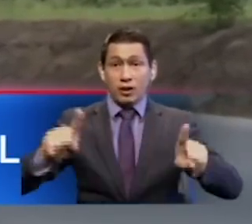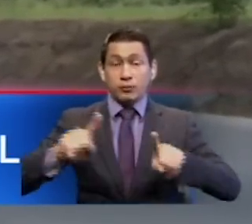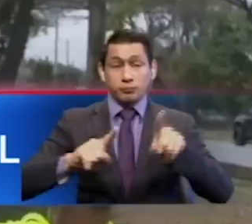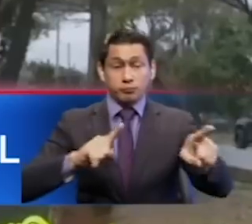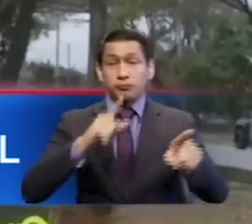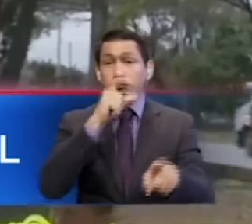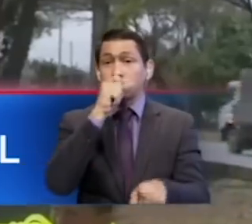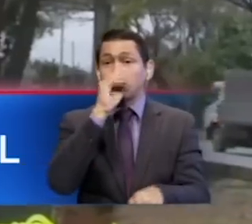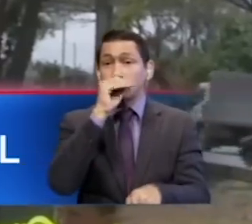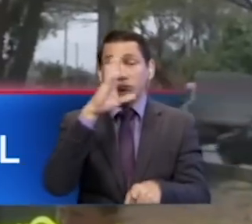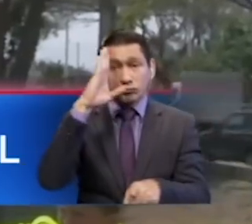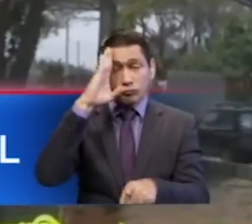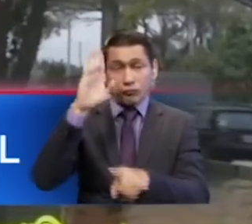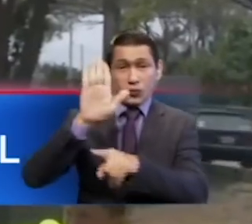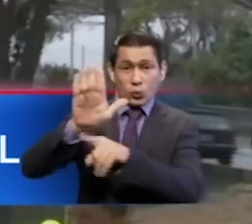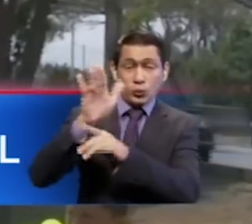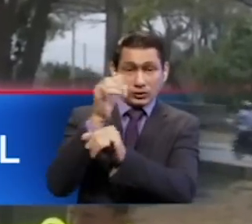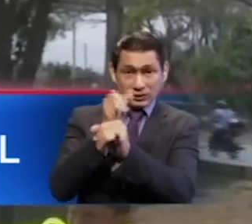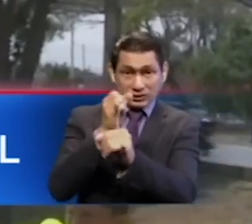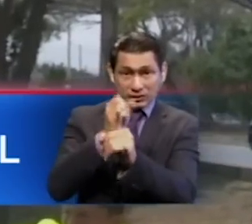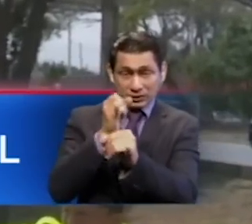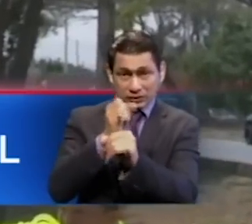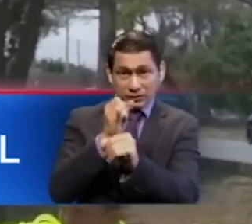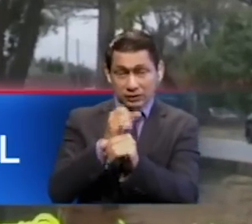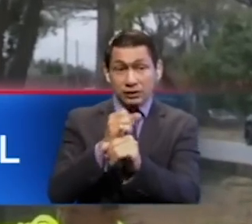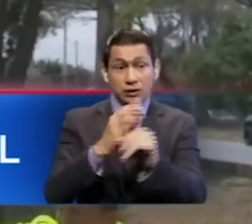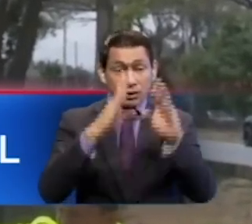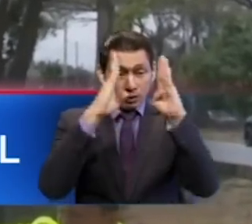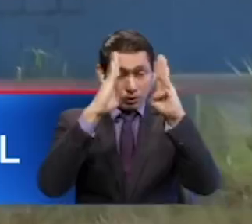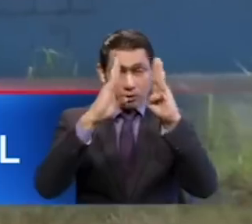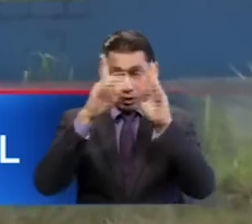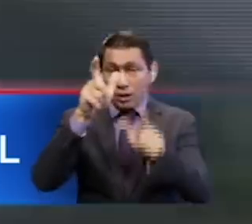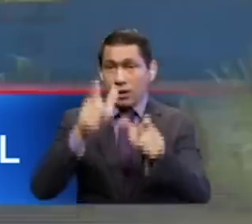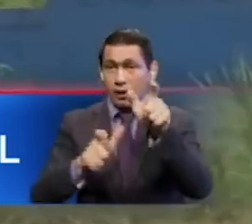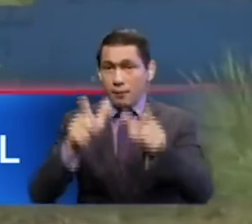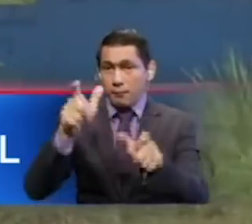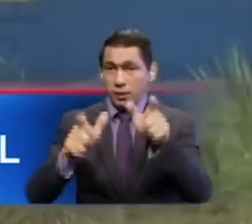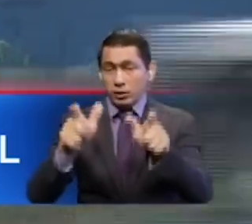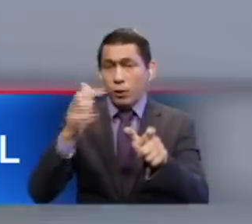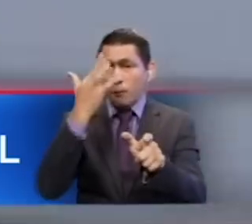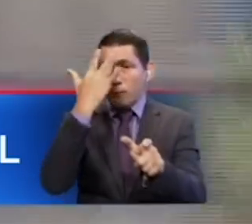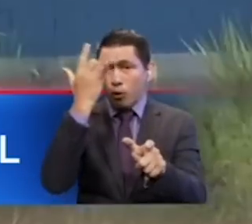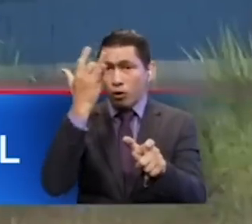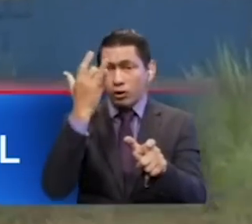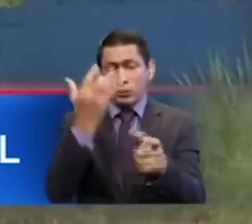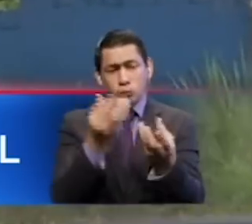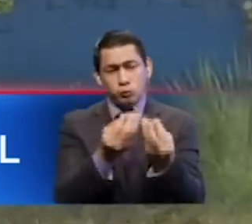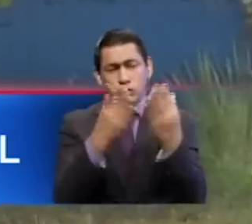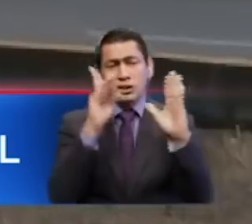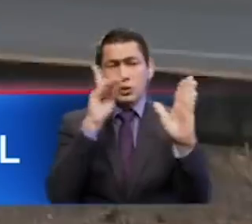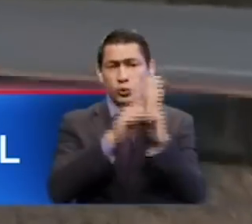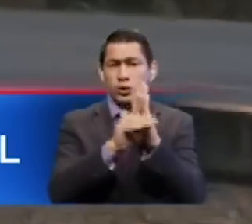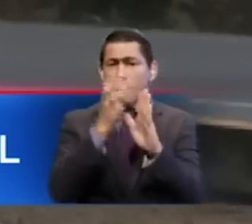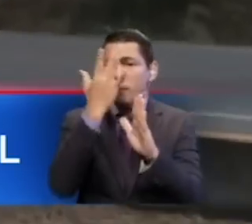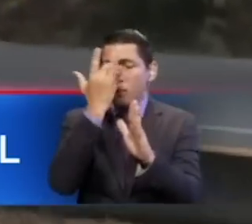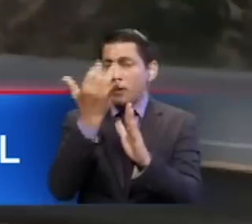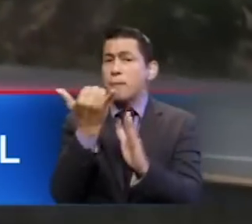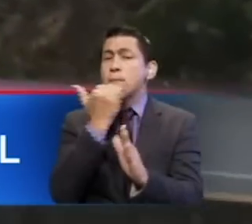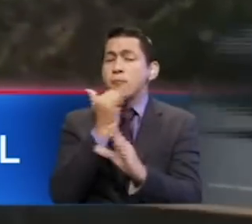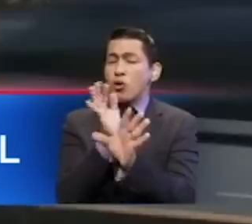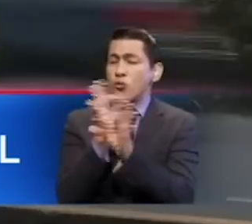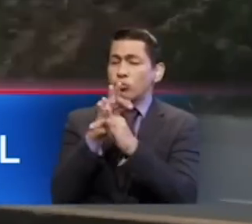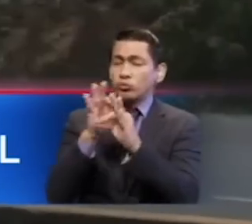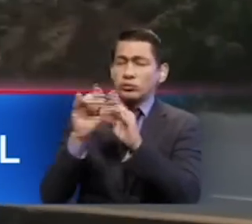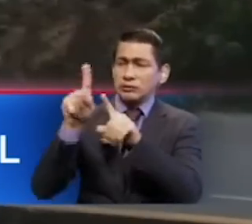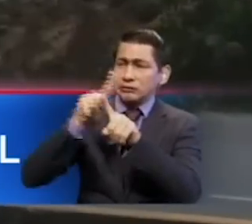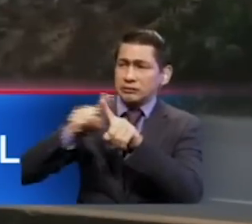denuncias ciudadanas, la institución transparentará sus procesos frente a las denuncias del mal funcionamiento de estos radares. He